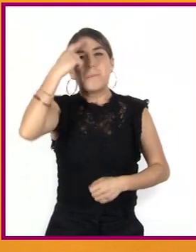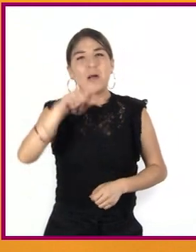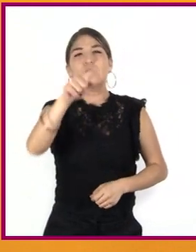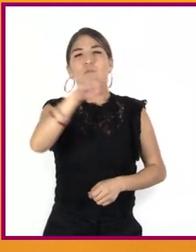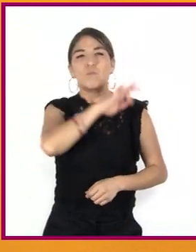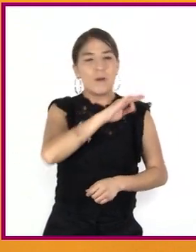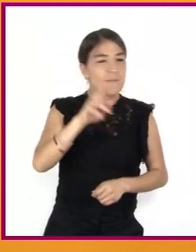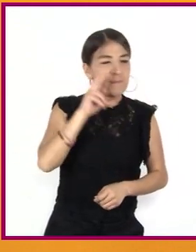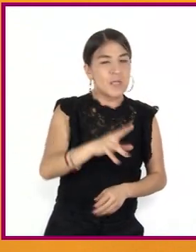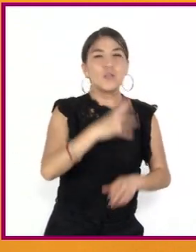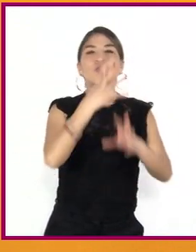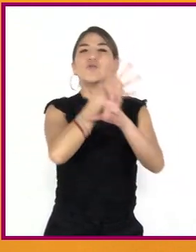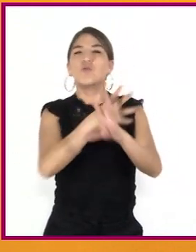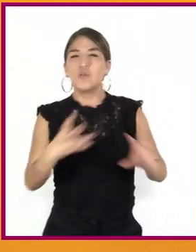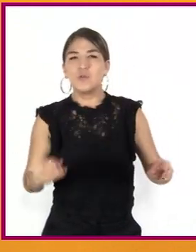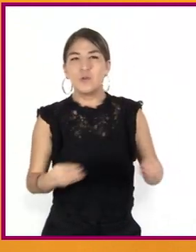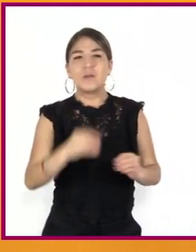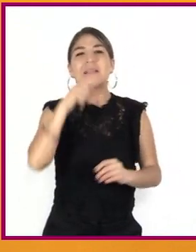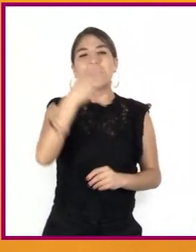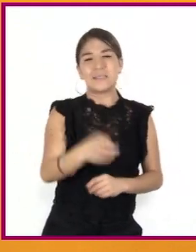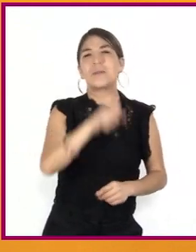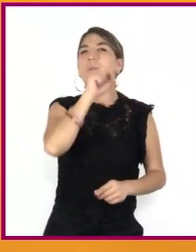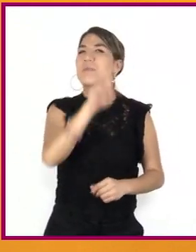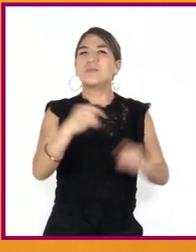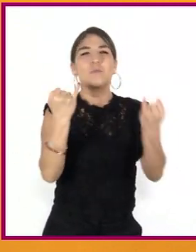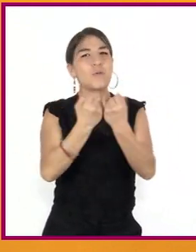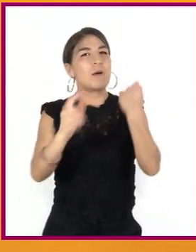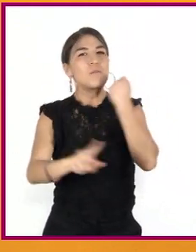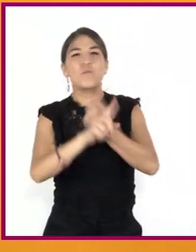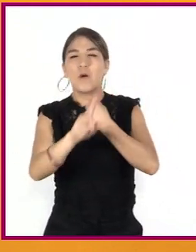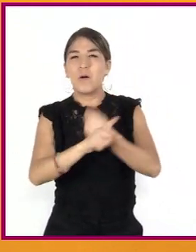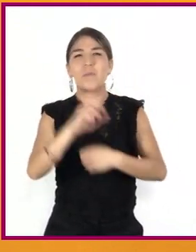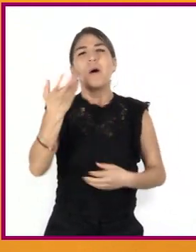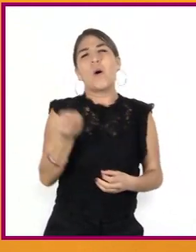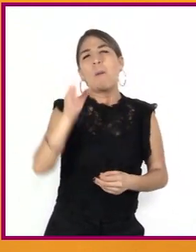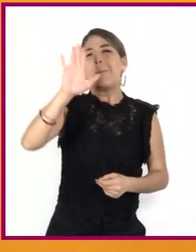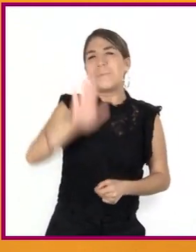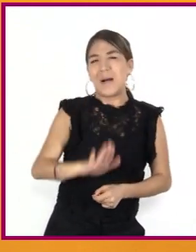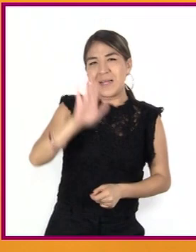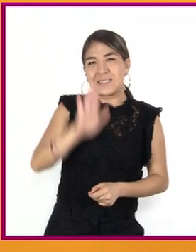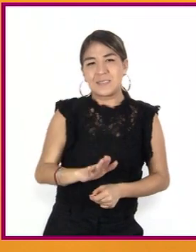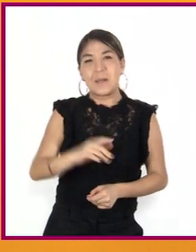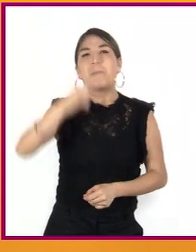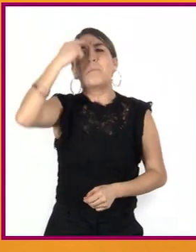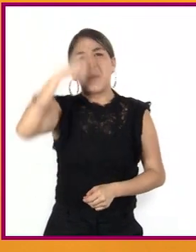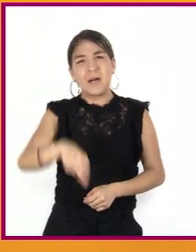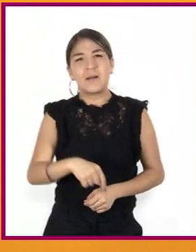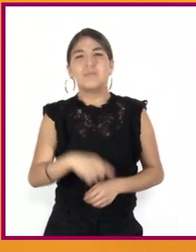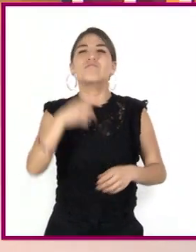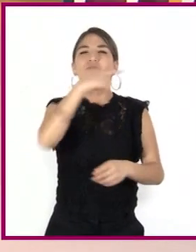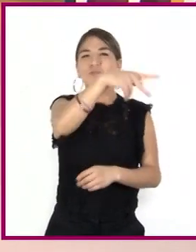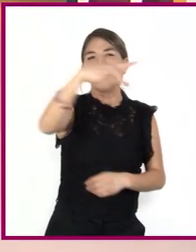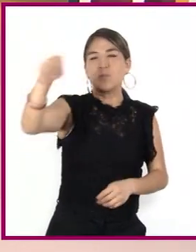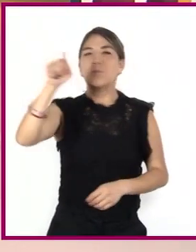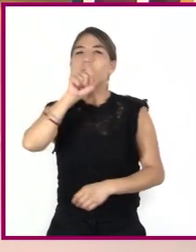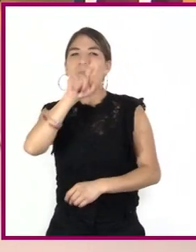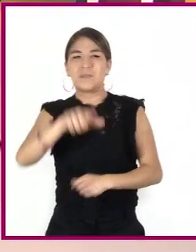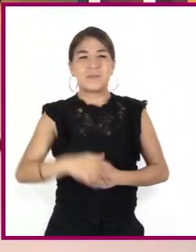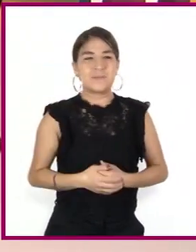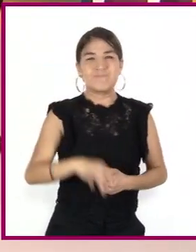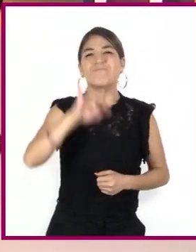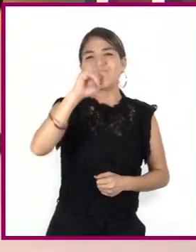soluciones que ya se han dado al mismo problema o similares, para generar la propia. Así